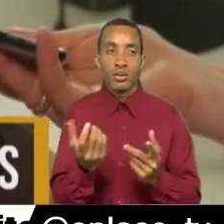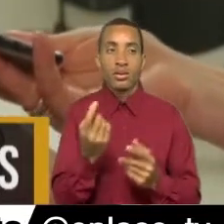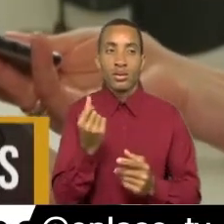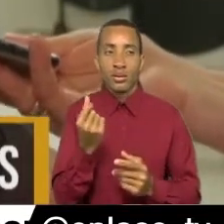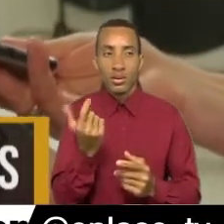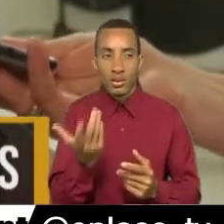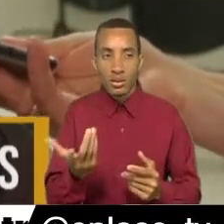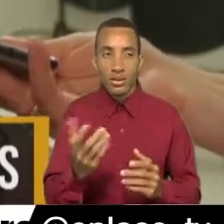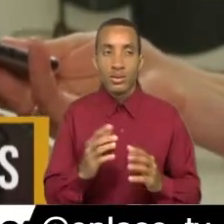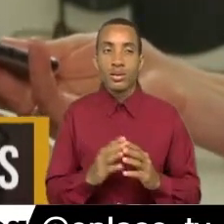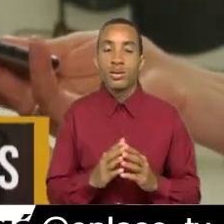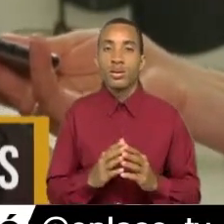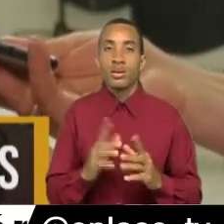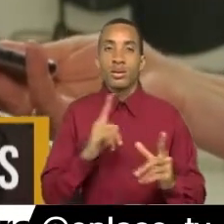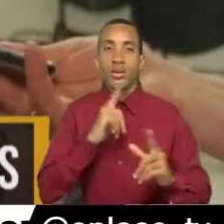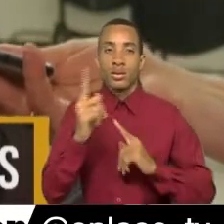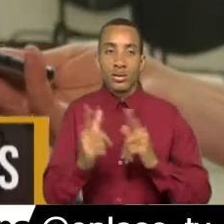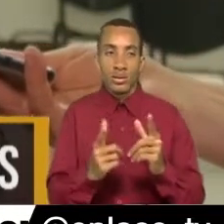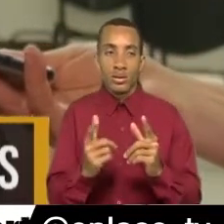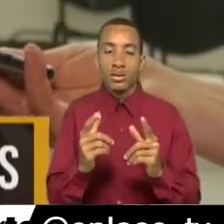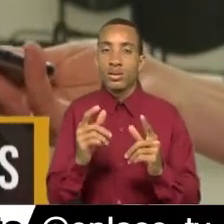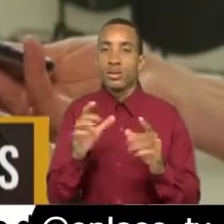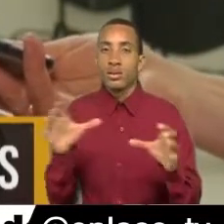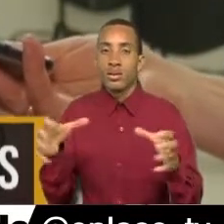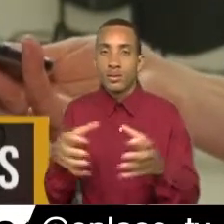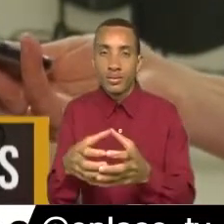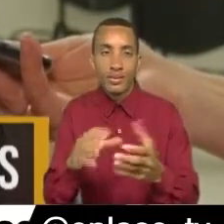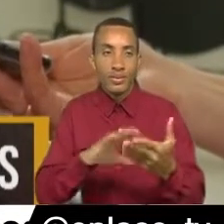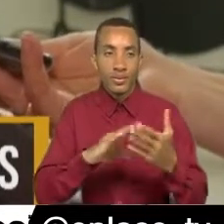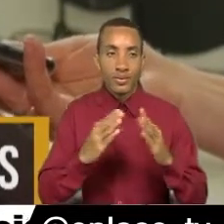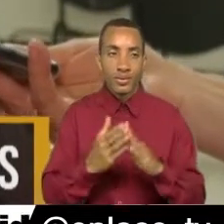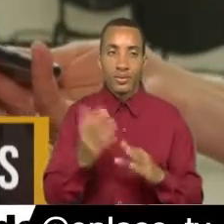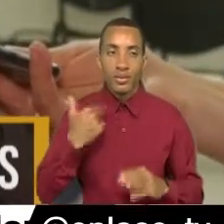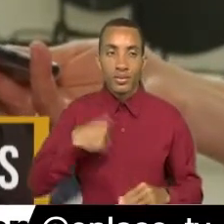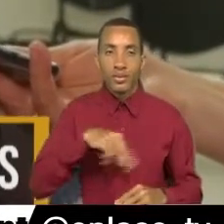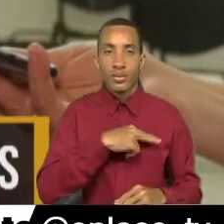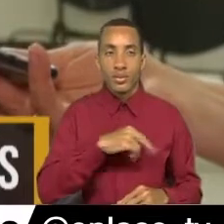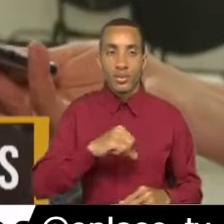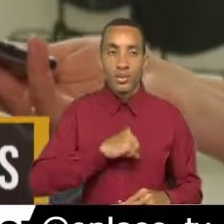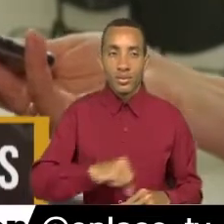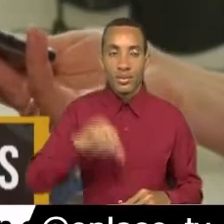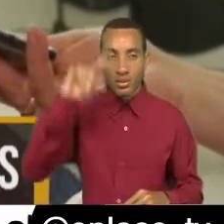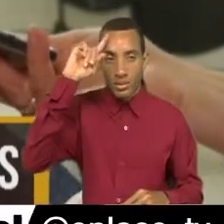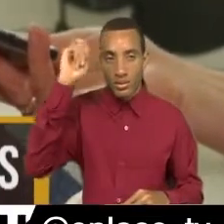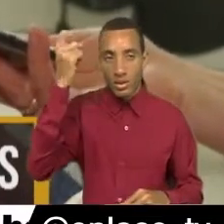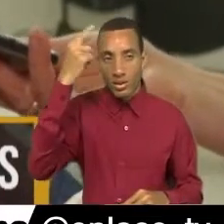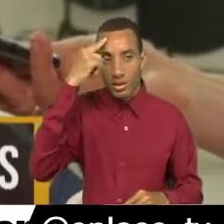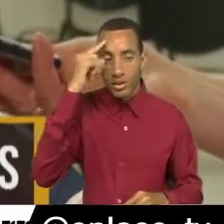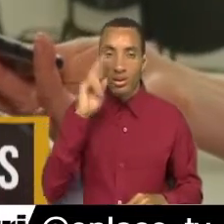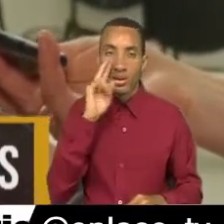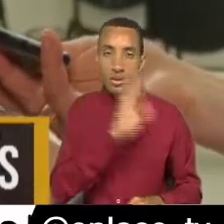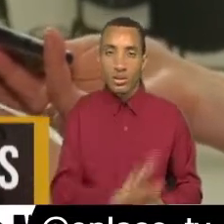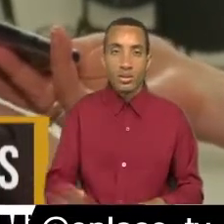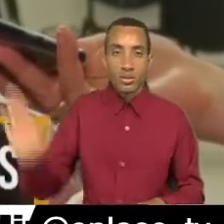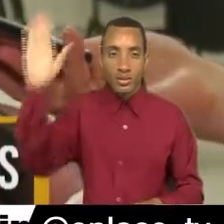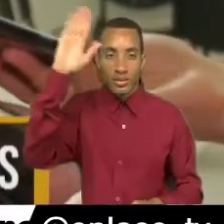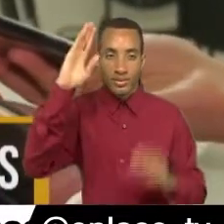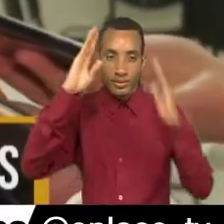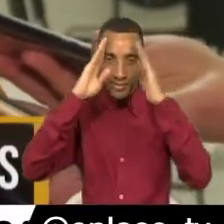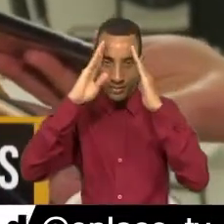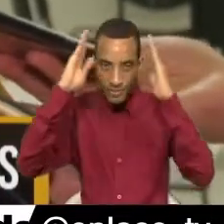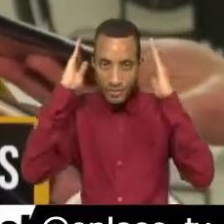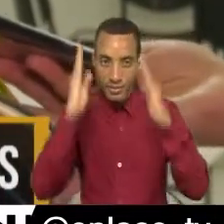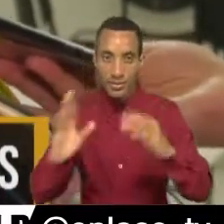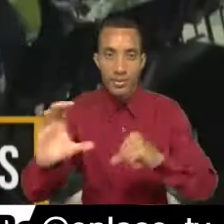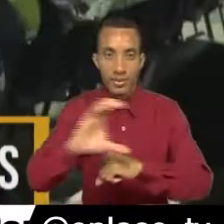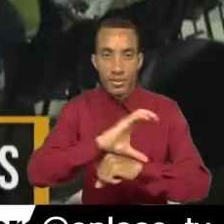líderes comunitarios, donde todos estamos reclamando del gobierno nacional mayor atención a la ciudad que tanto le ha